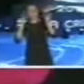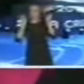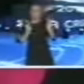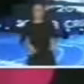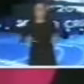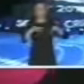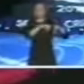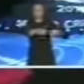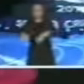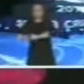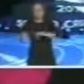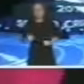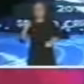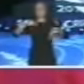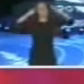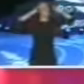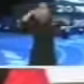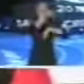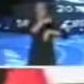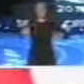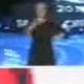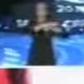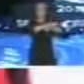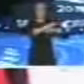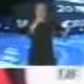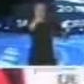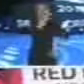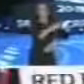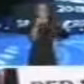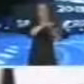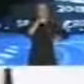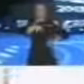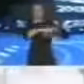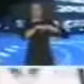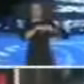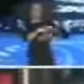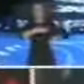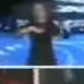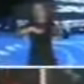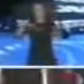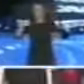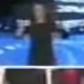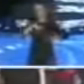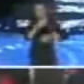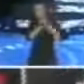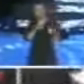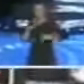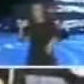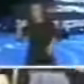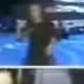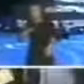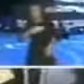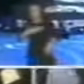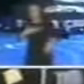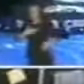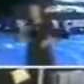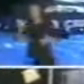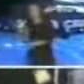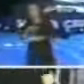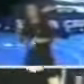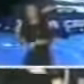Por mal parado es lo que quiere el gobierno, no creyendo que conviene, solo importa lo que debes, aunque trabajo